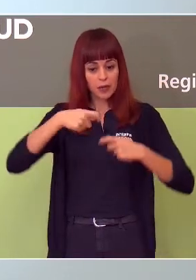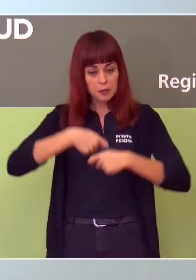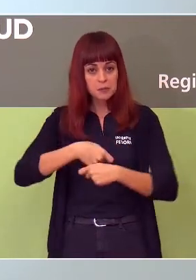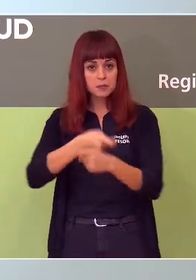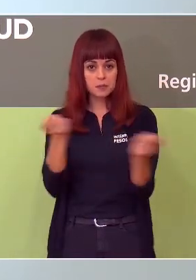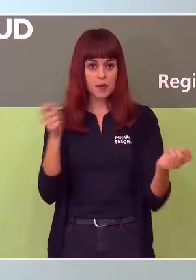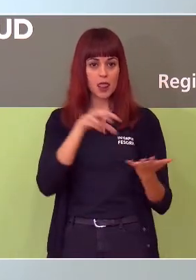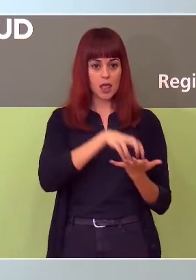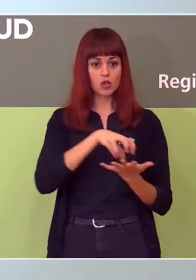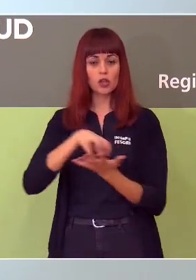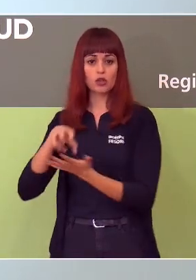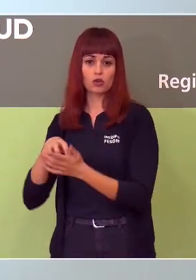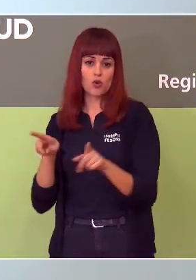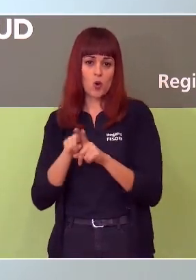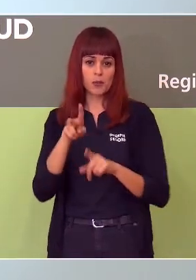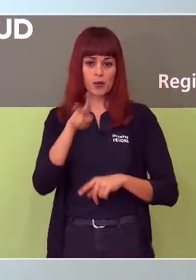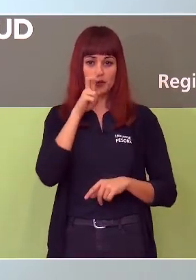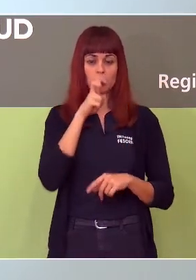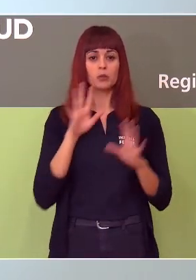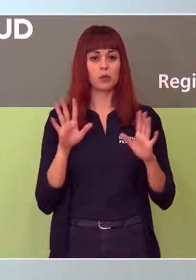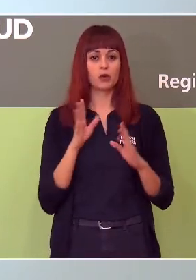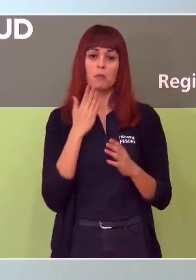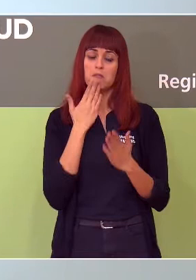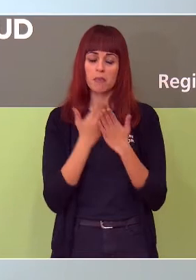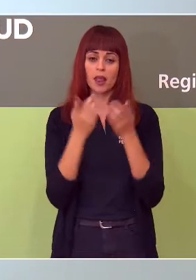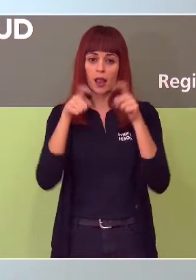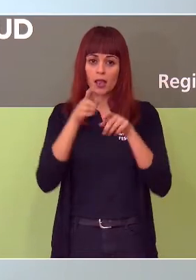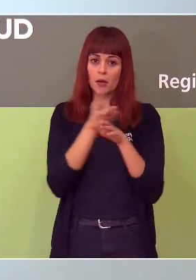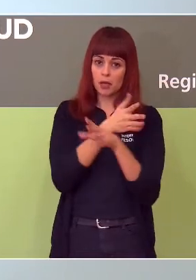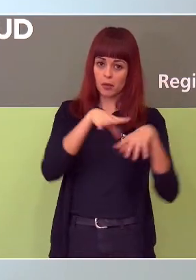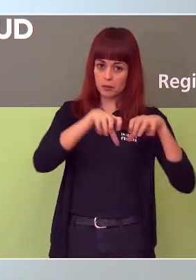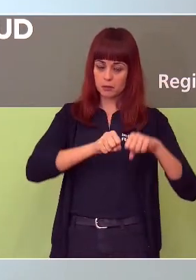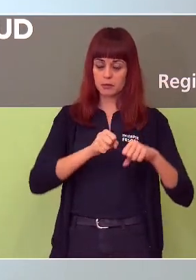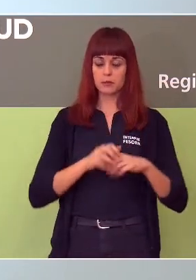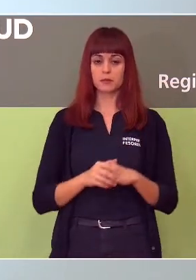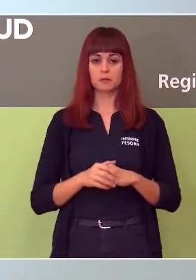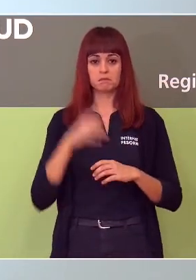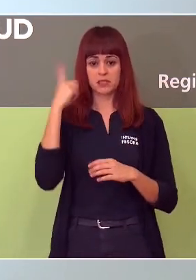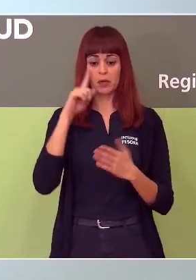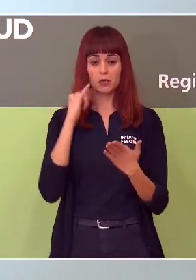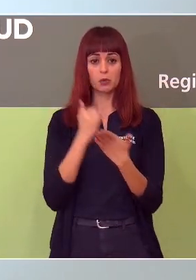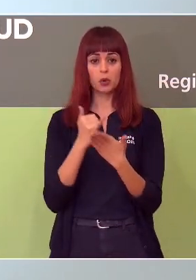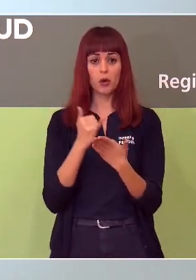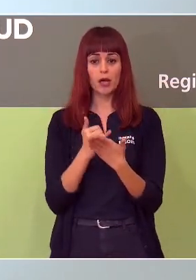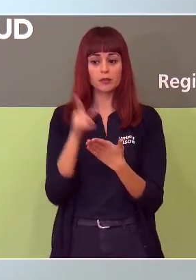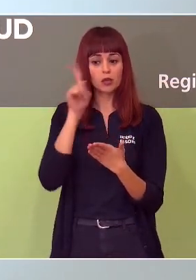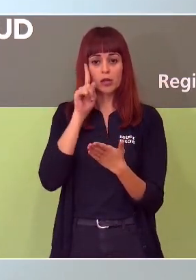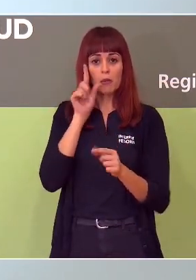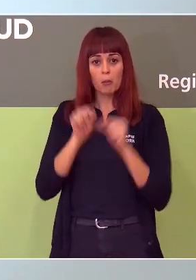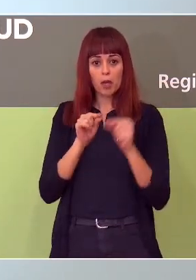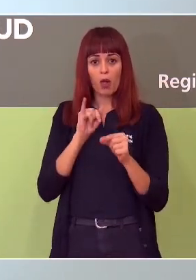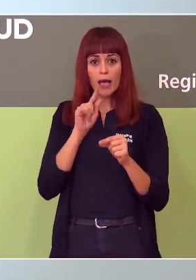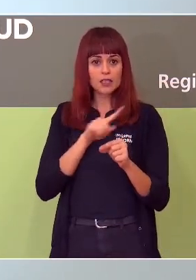centros como estaba previsto y siempre bajo cita previa. Como saben, estos test no detectan la presencia del virus, sino